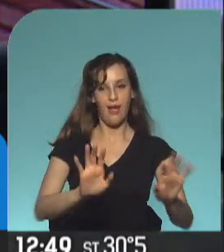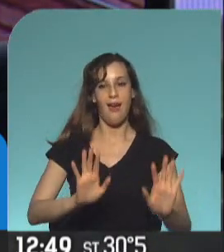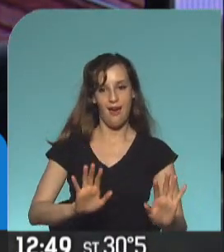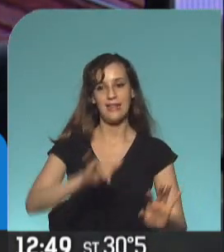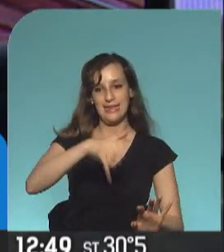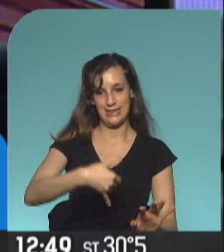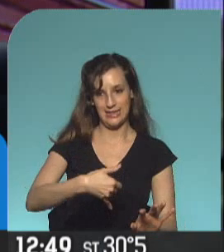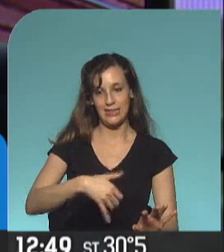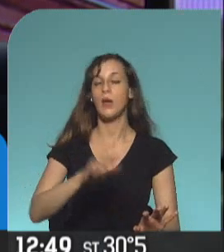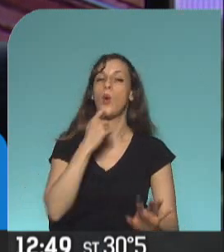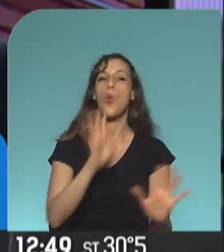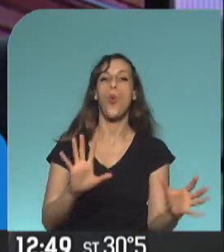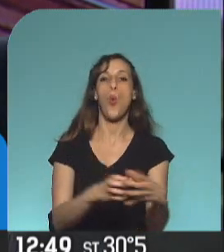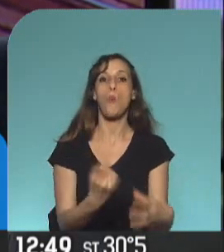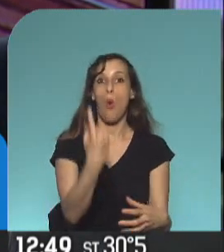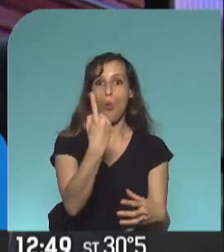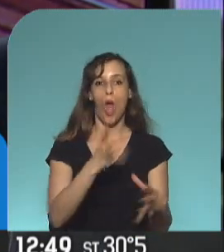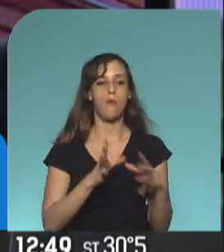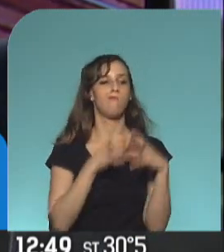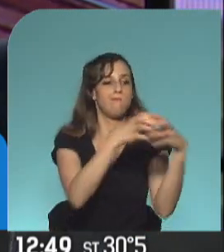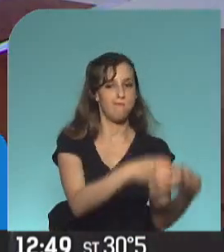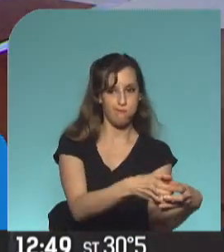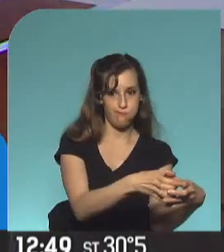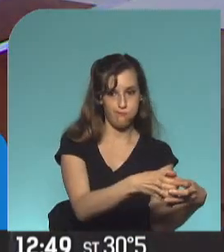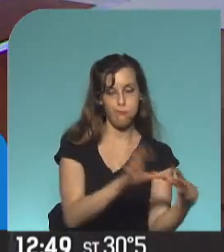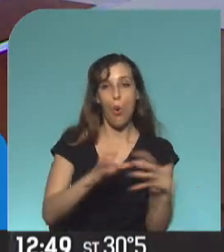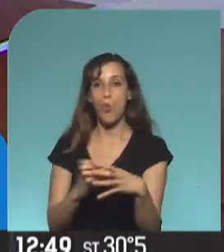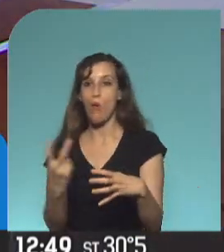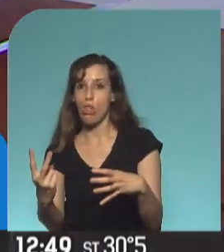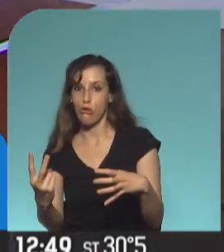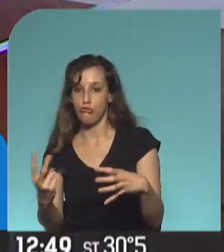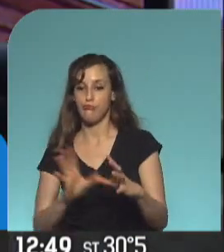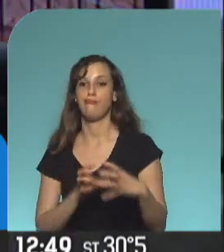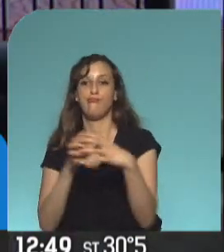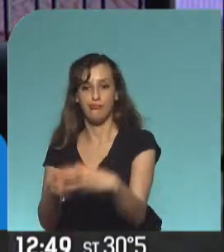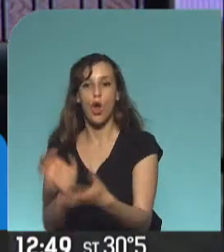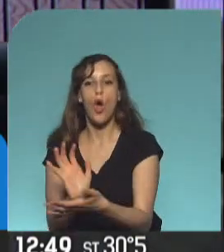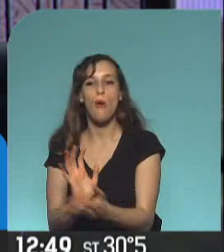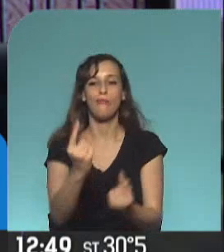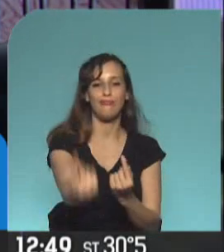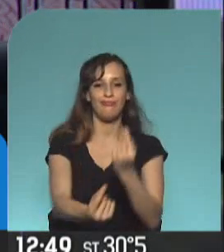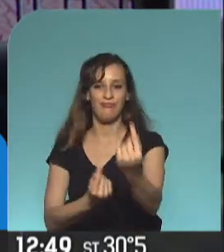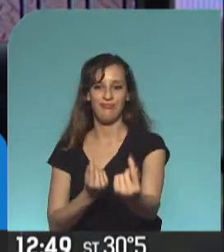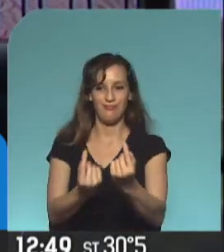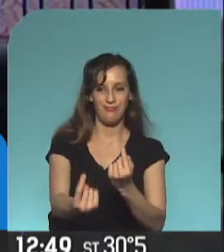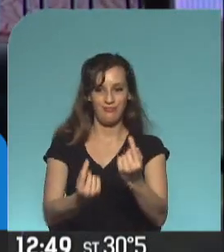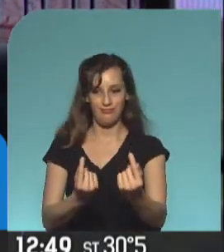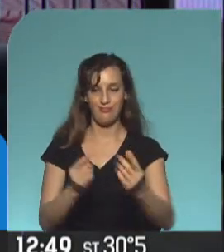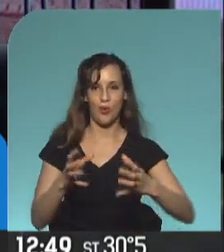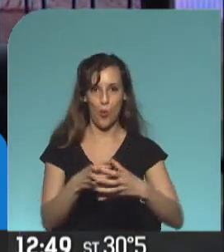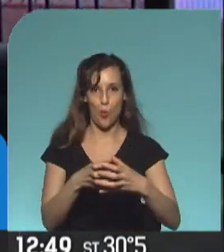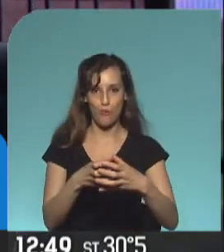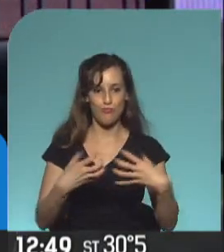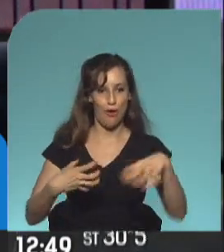ir el grupo 1, en la semana 2 el grupo 2. Y así van a ir alternando. Y van a ir alternando, y entonces mientras el grupo 1 no va a la